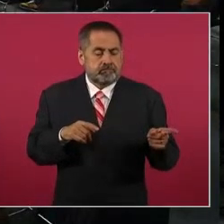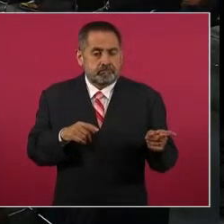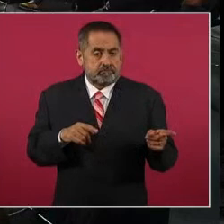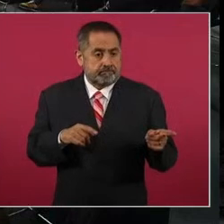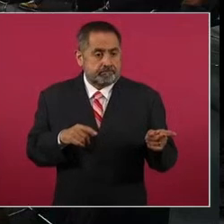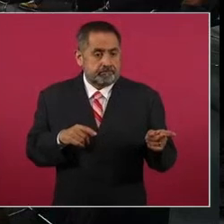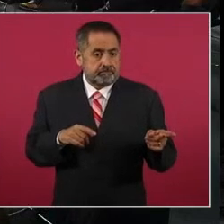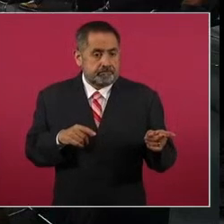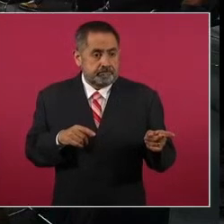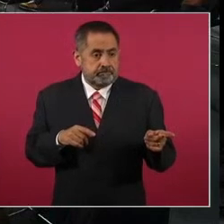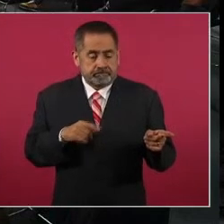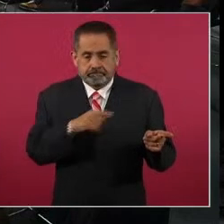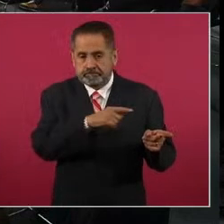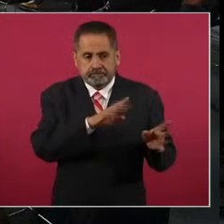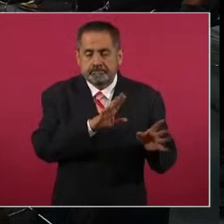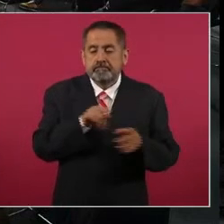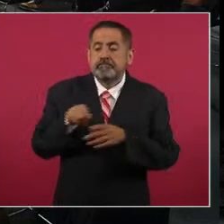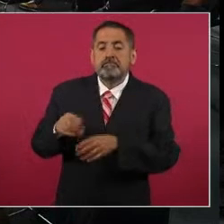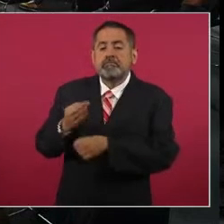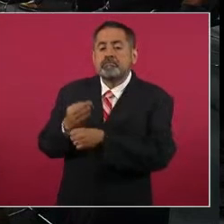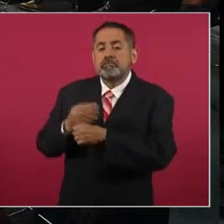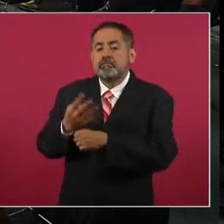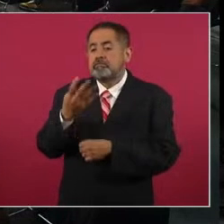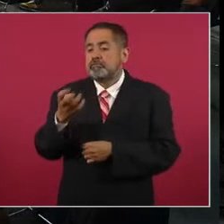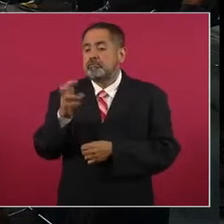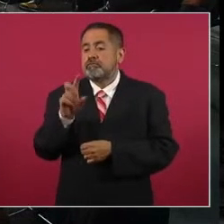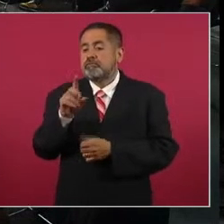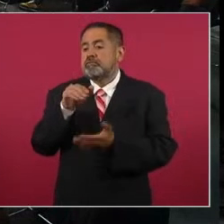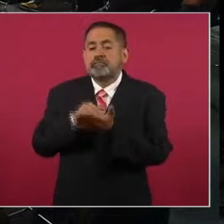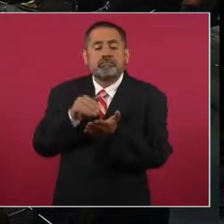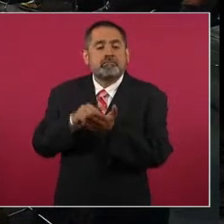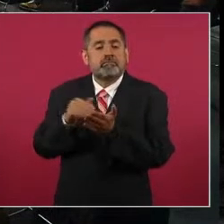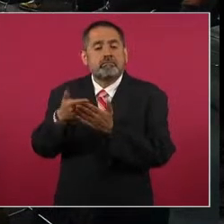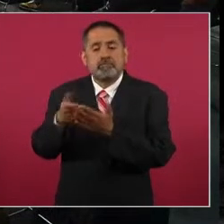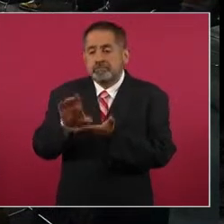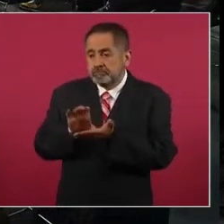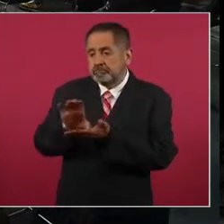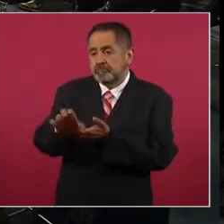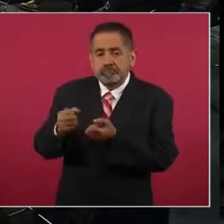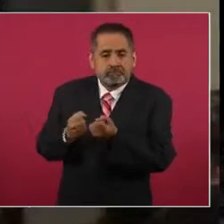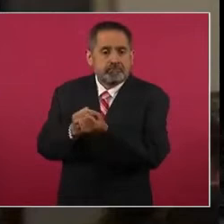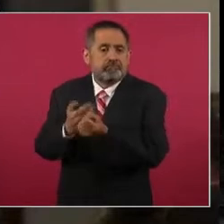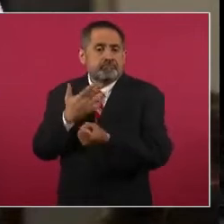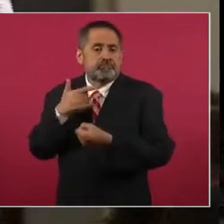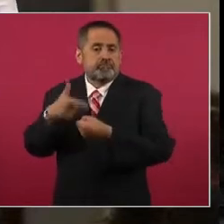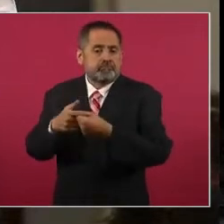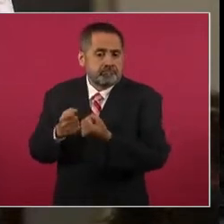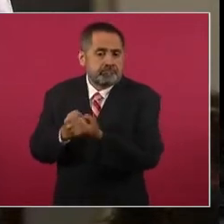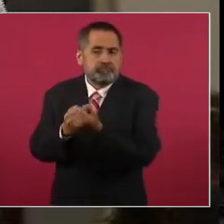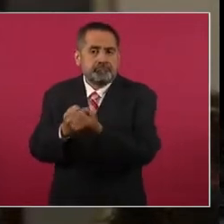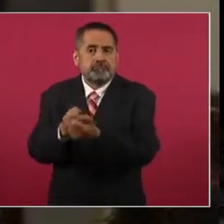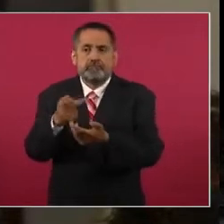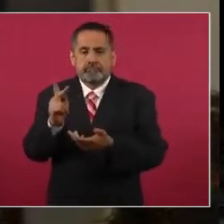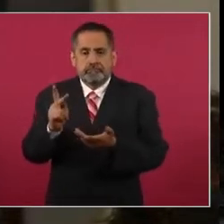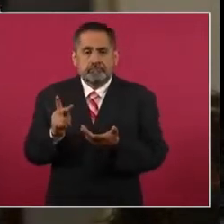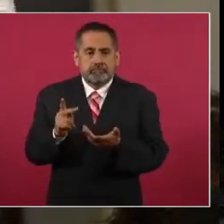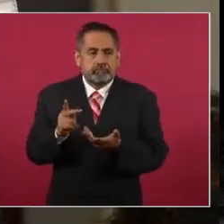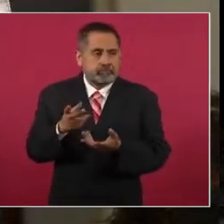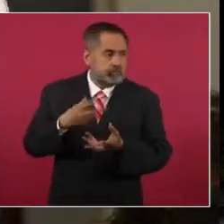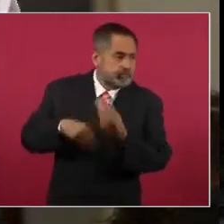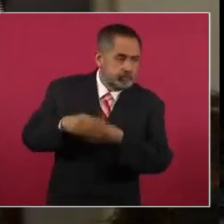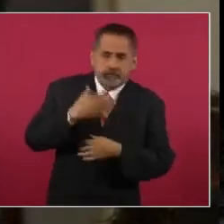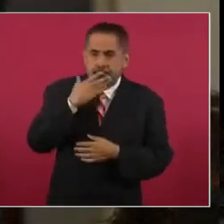han dado 430 mil millones de pesos para subsidiar las gasolinas pero si ha dado